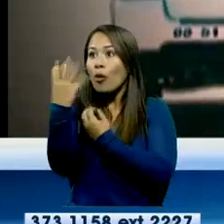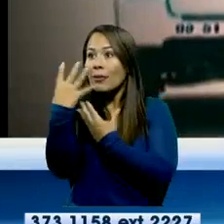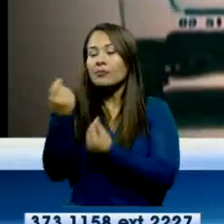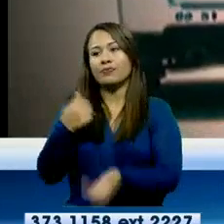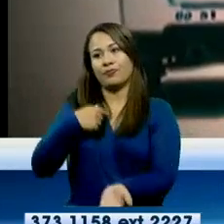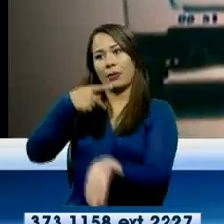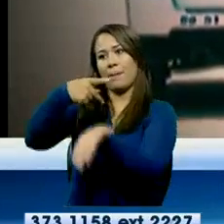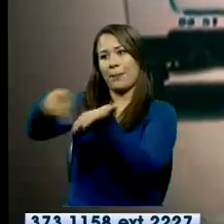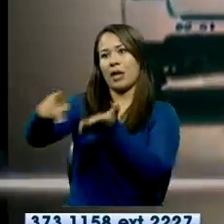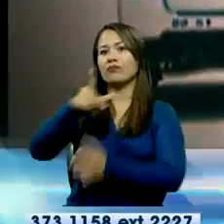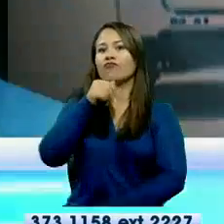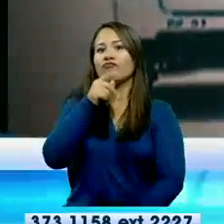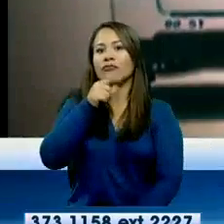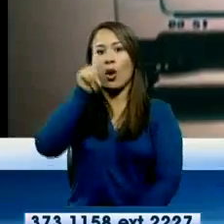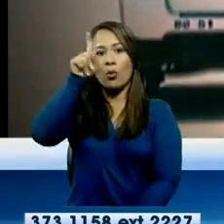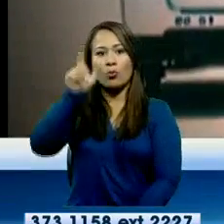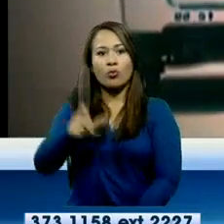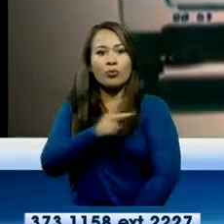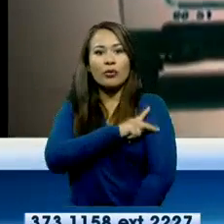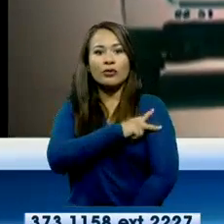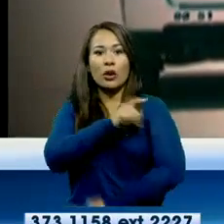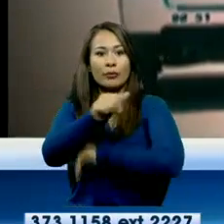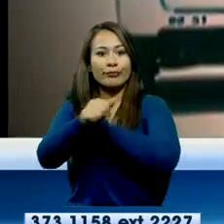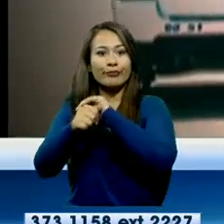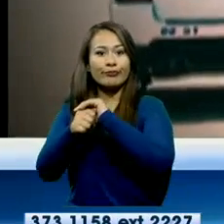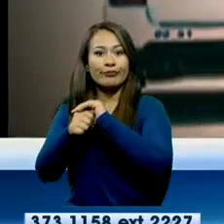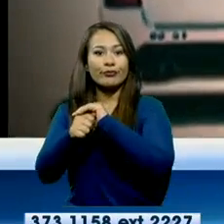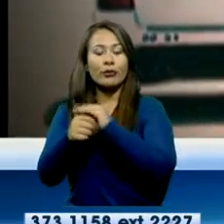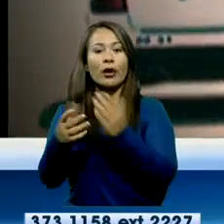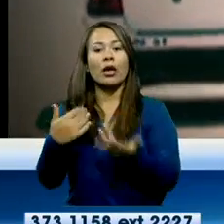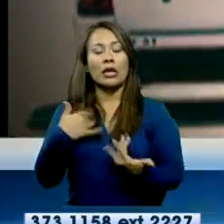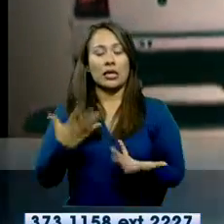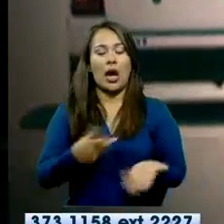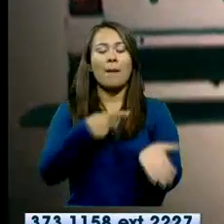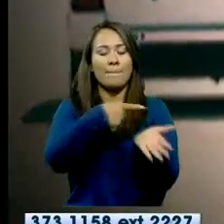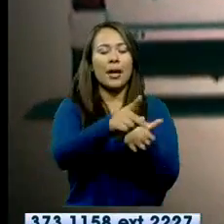información del paradero de uno de los maestros involucrados. Informó Marcela Maquillaje.